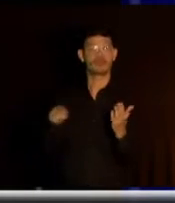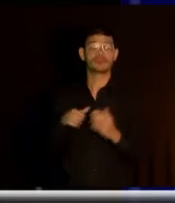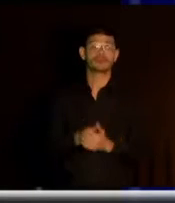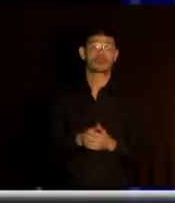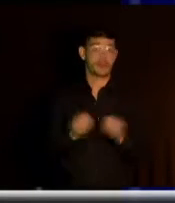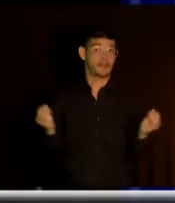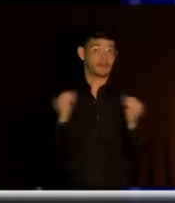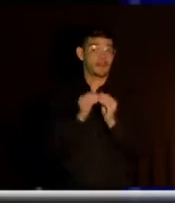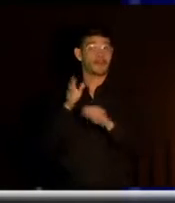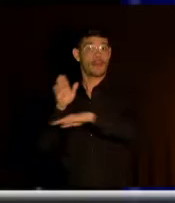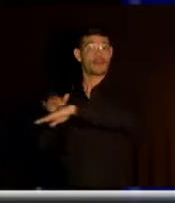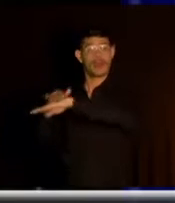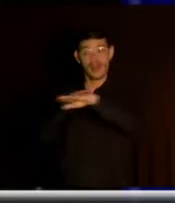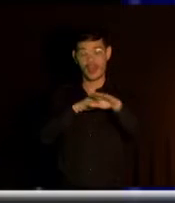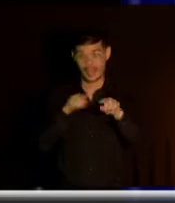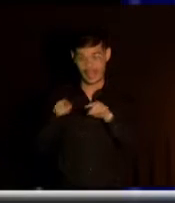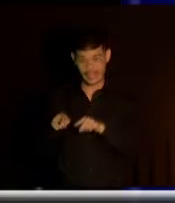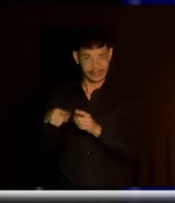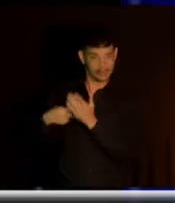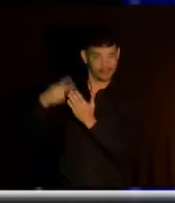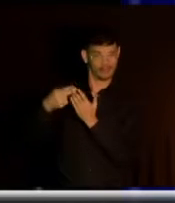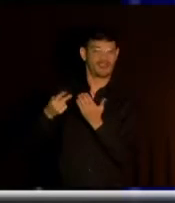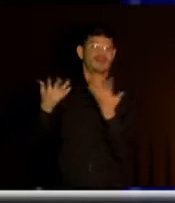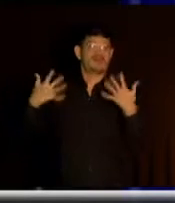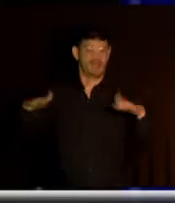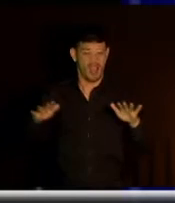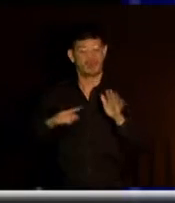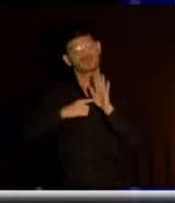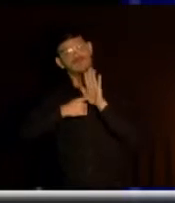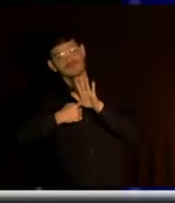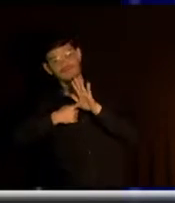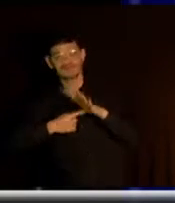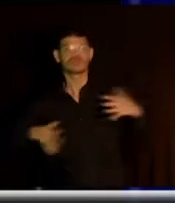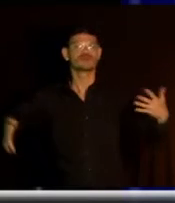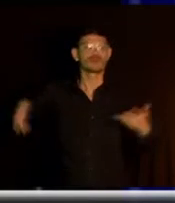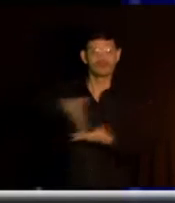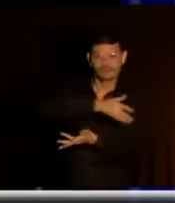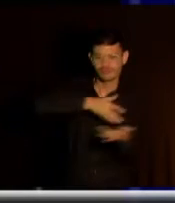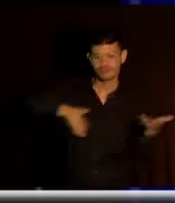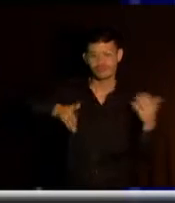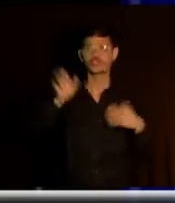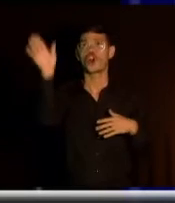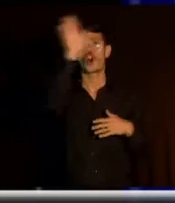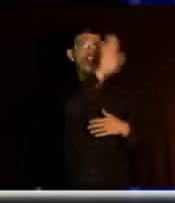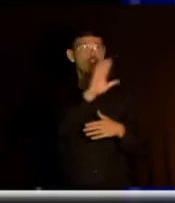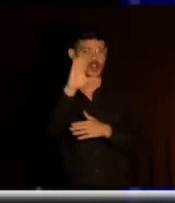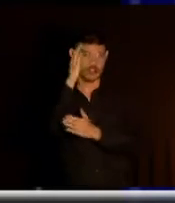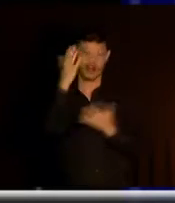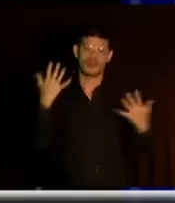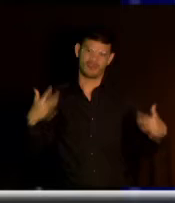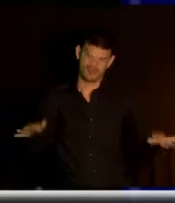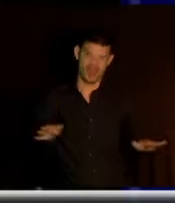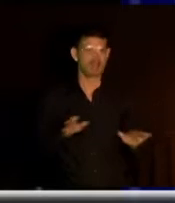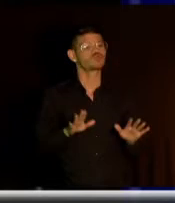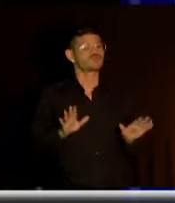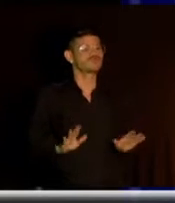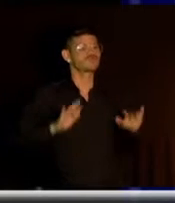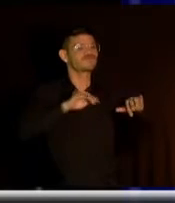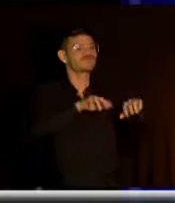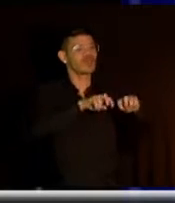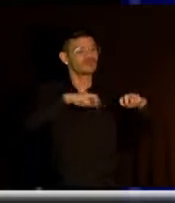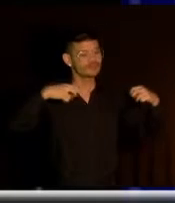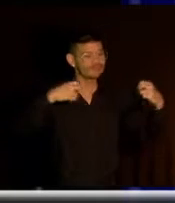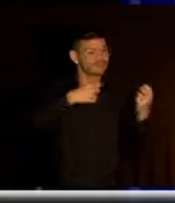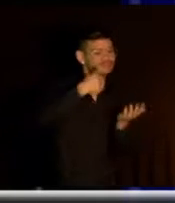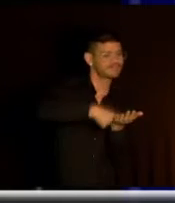que este proyecto ha sido socializado por todo el país, se han realizado diversas mesas de trabajo, la cual